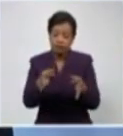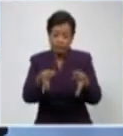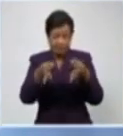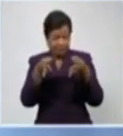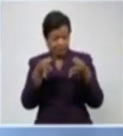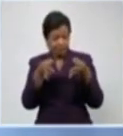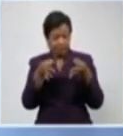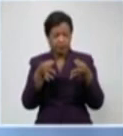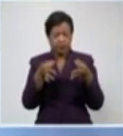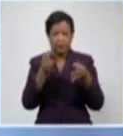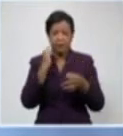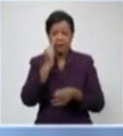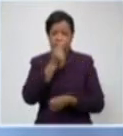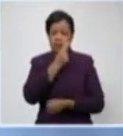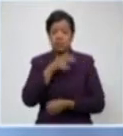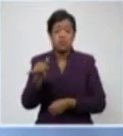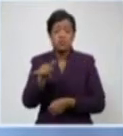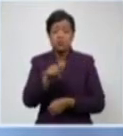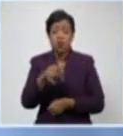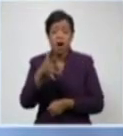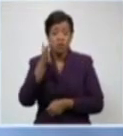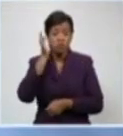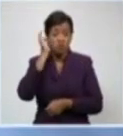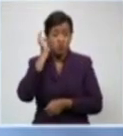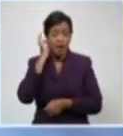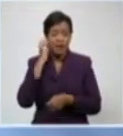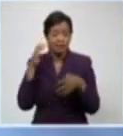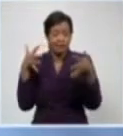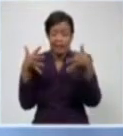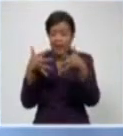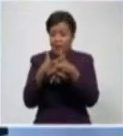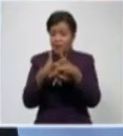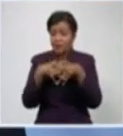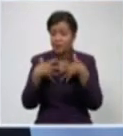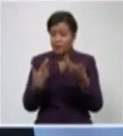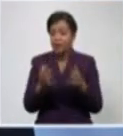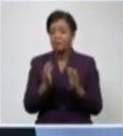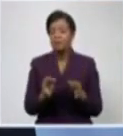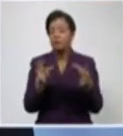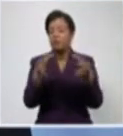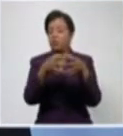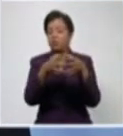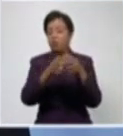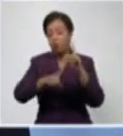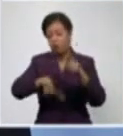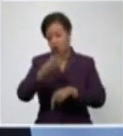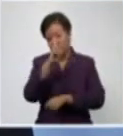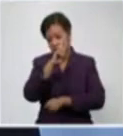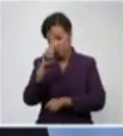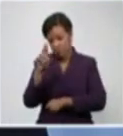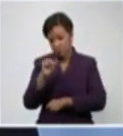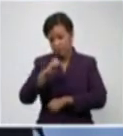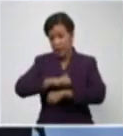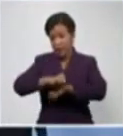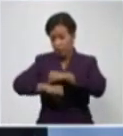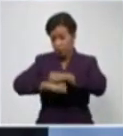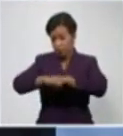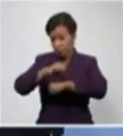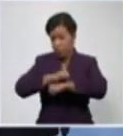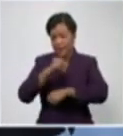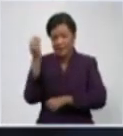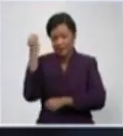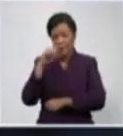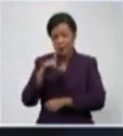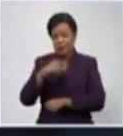simbólico. Pero además tiene vínculos muy fuertes con los integrantes de esos grupos, de esa estructura de la que les hablé el lunes.